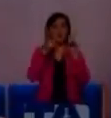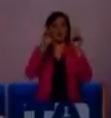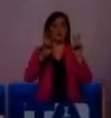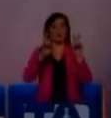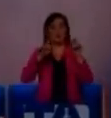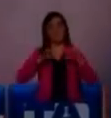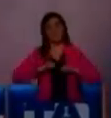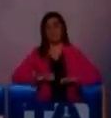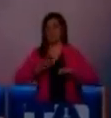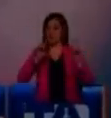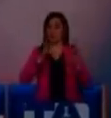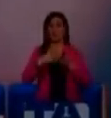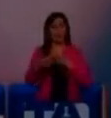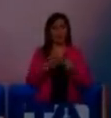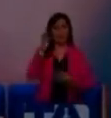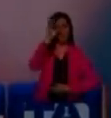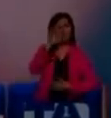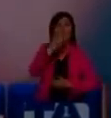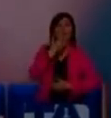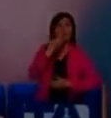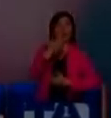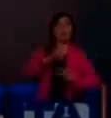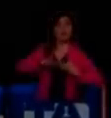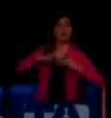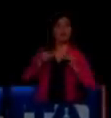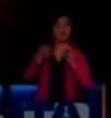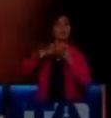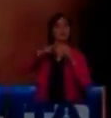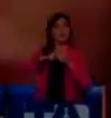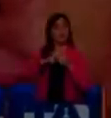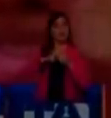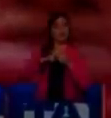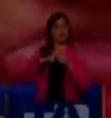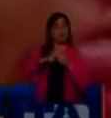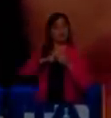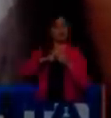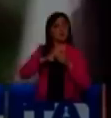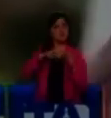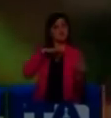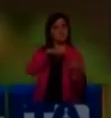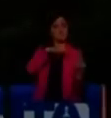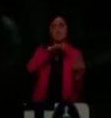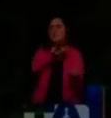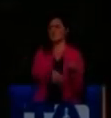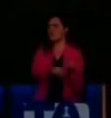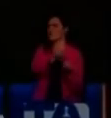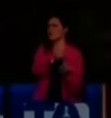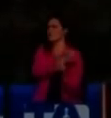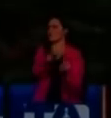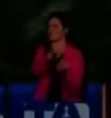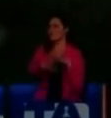cómo entre todos podemos de alguna manera buscar soluciones para que se erradique este tipo de violencia en el